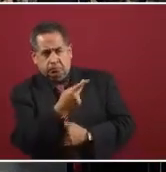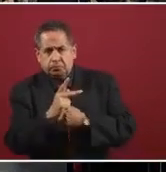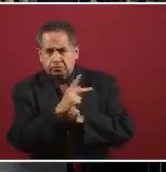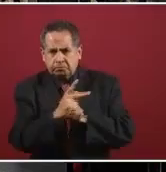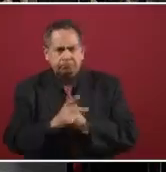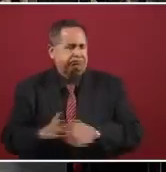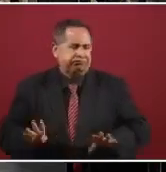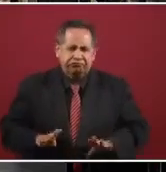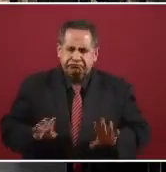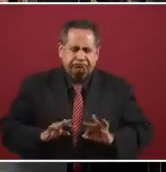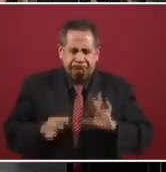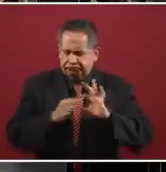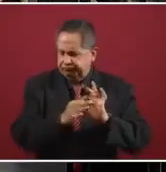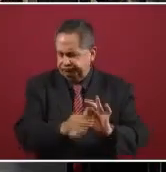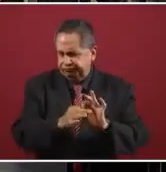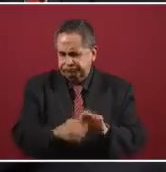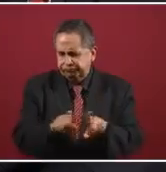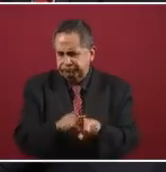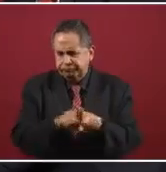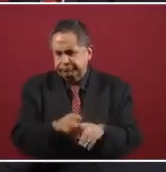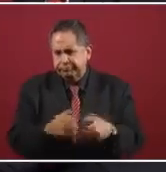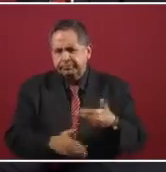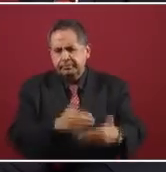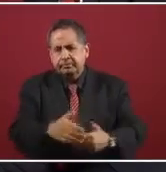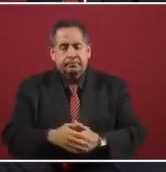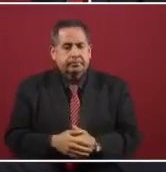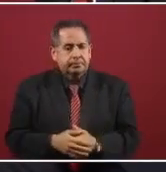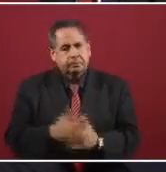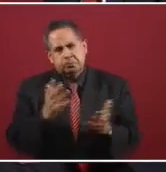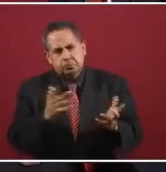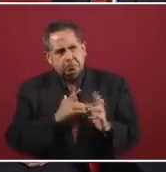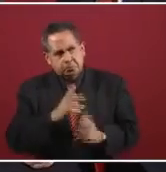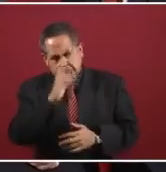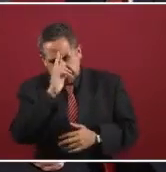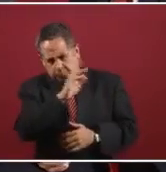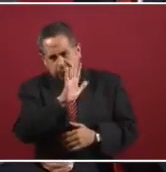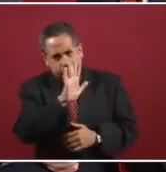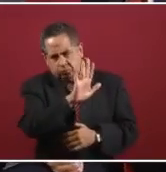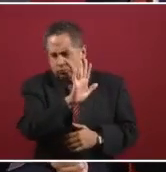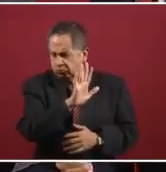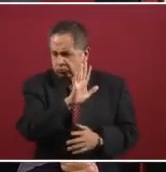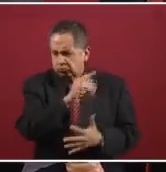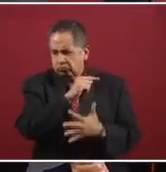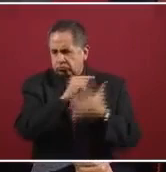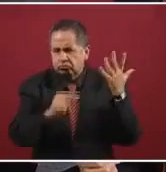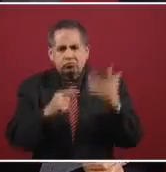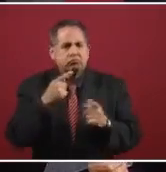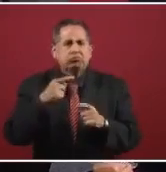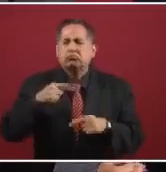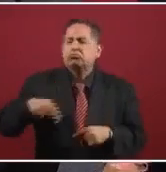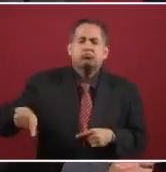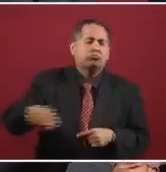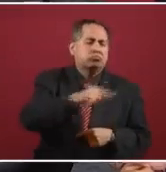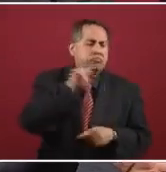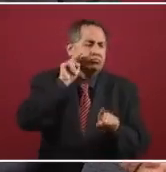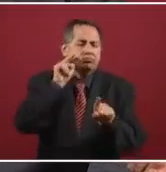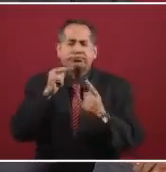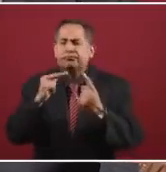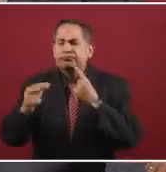las dos naciones. Desde luego respetamos todos los puntos de vista,